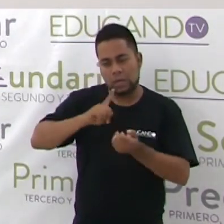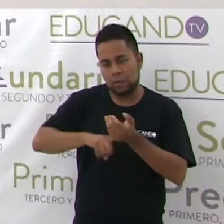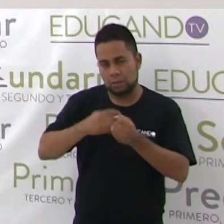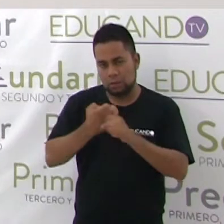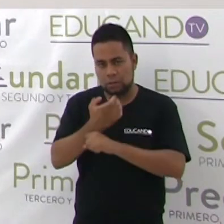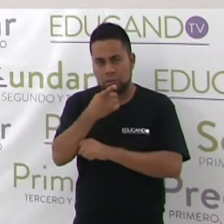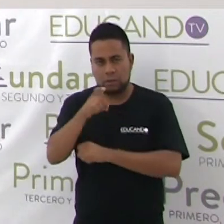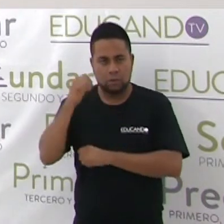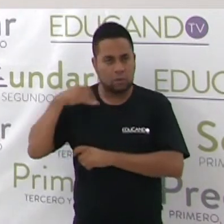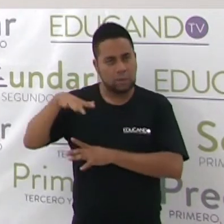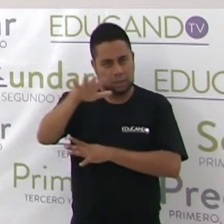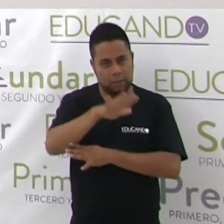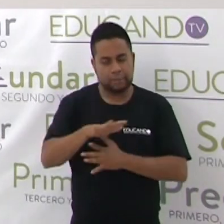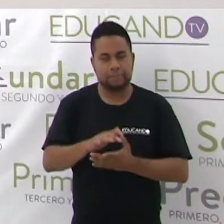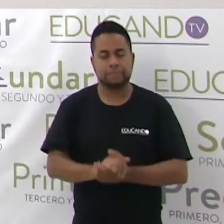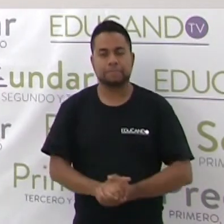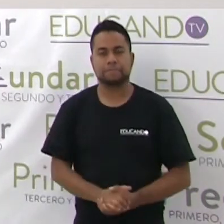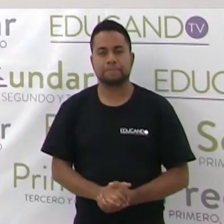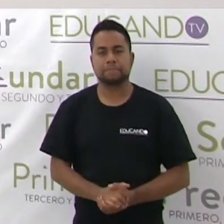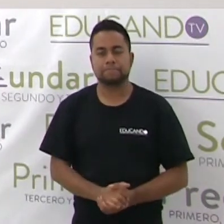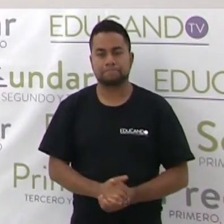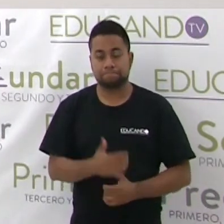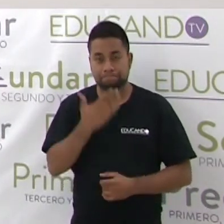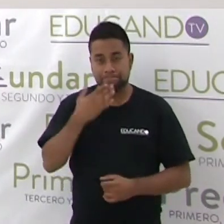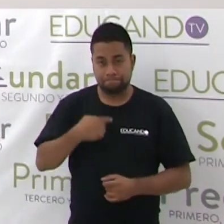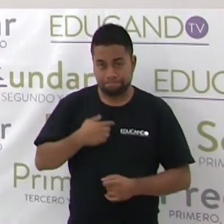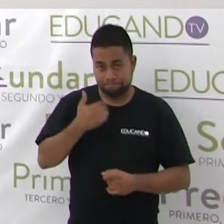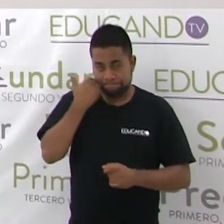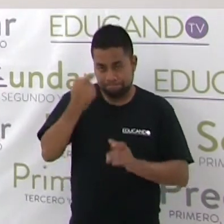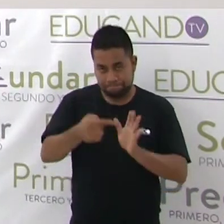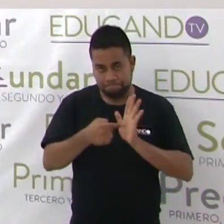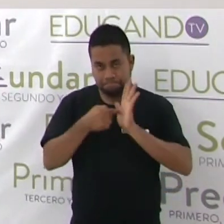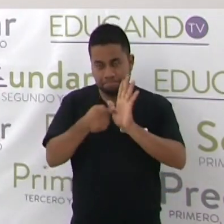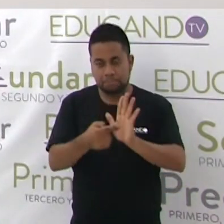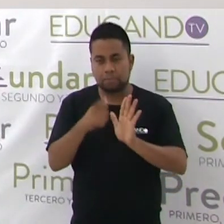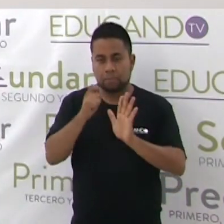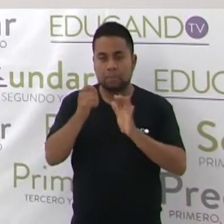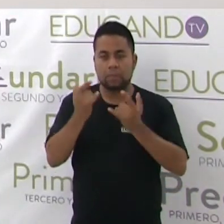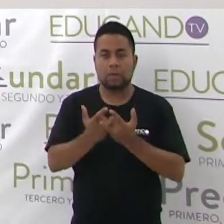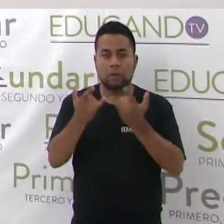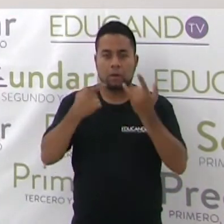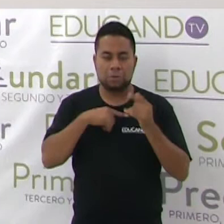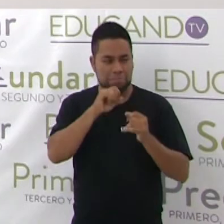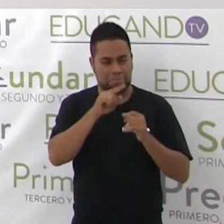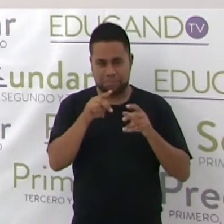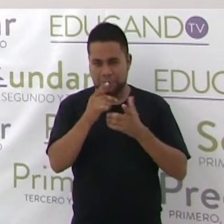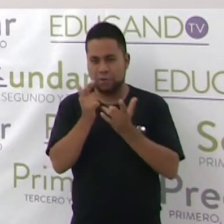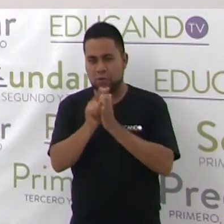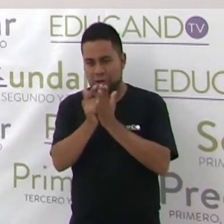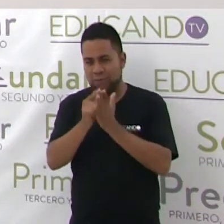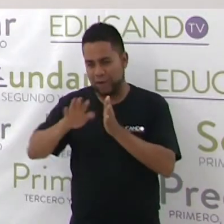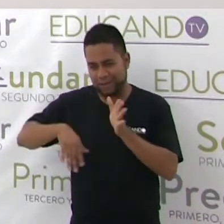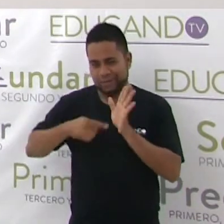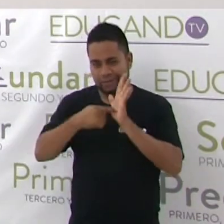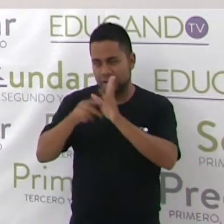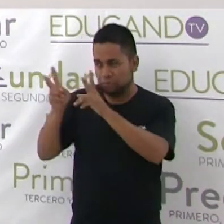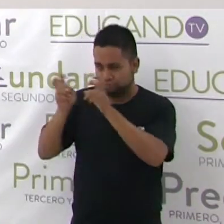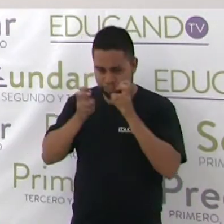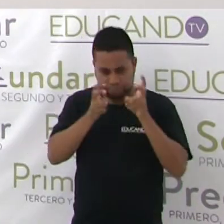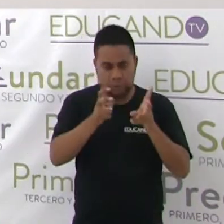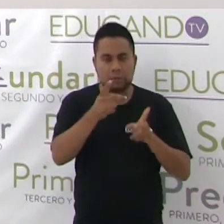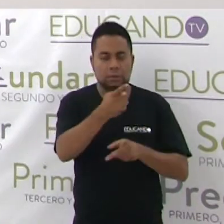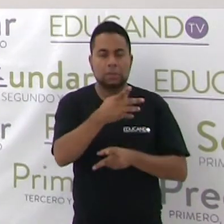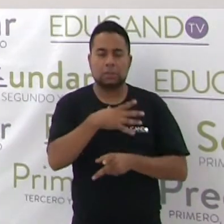estado. Bueno, aquí te quiero mostrar. Esta historia la saqué del librito que les mostré hace rato, en